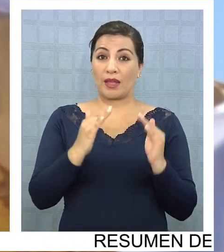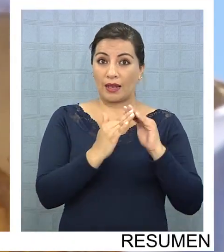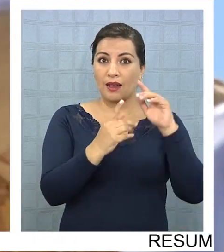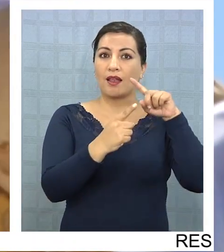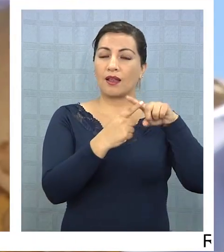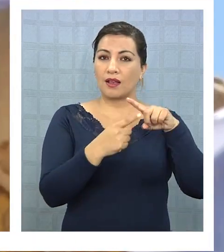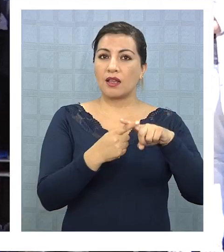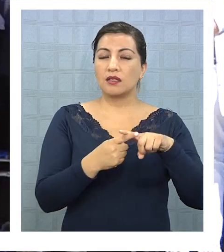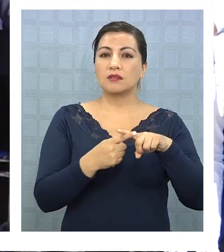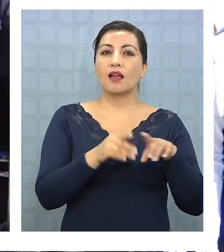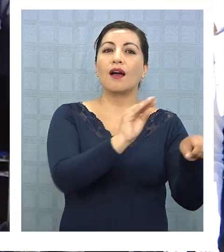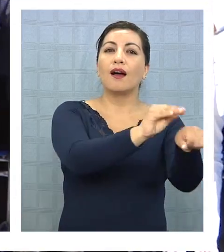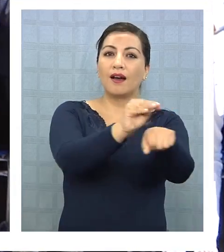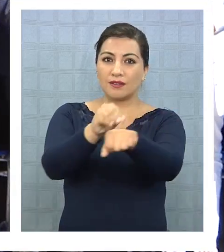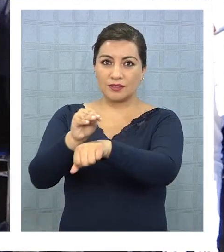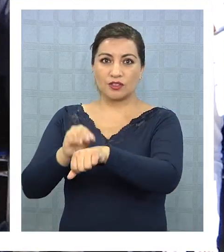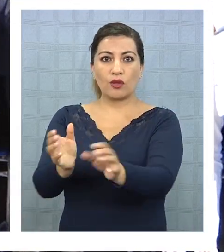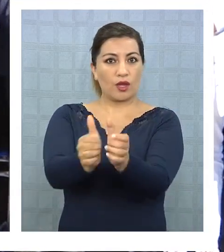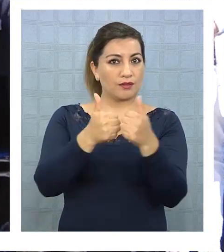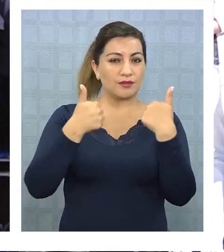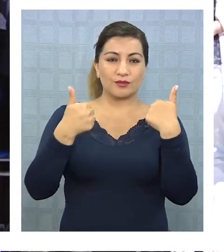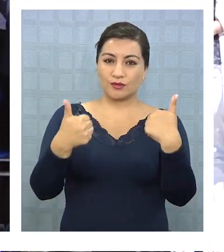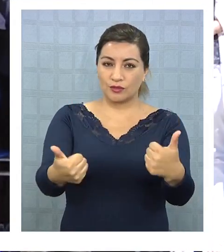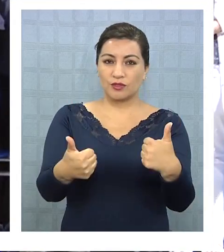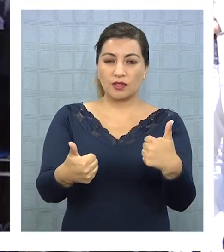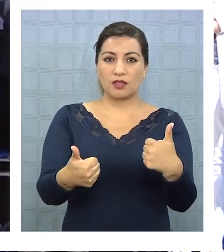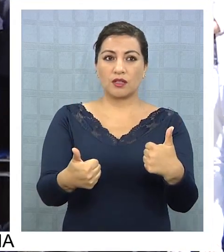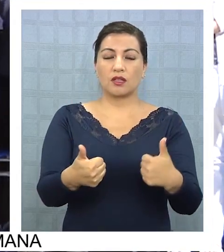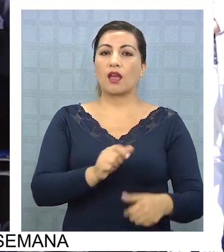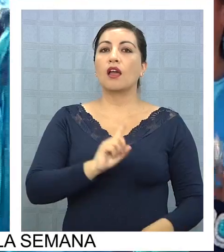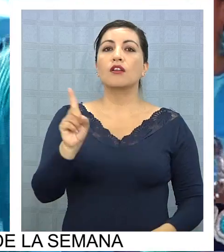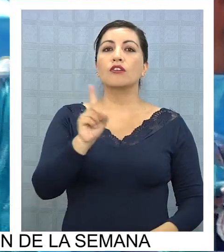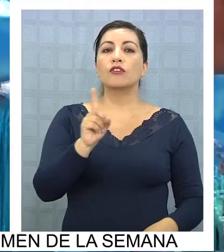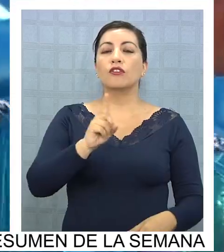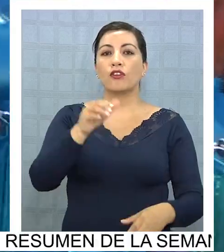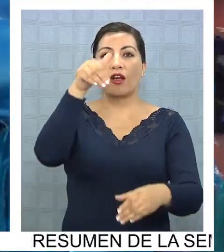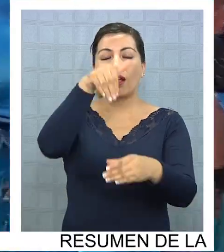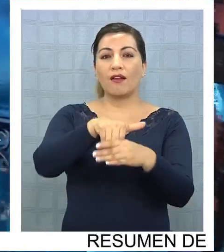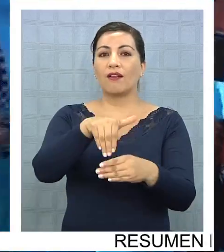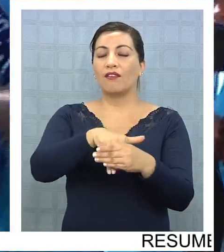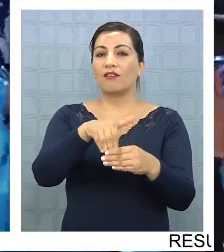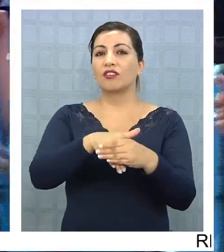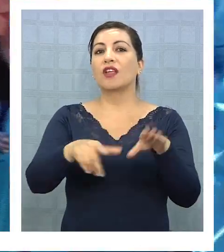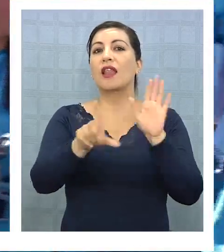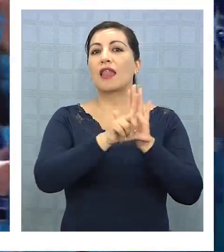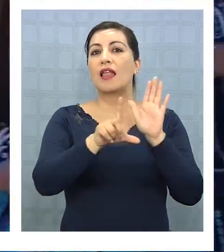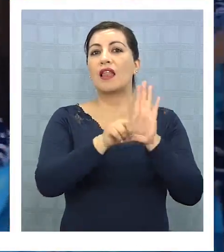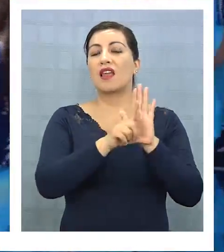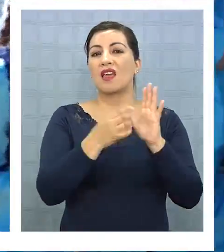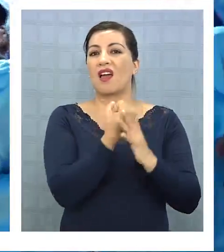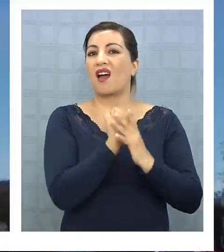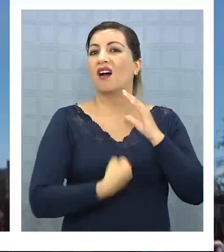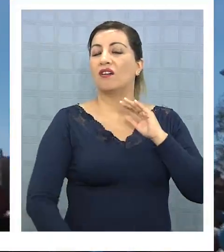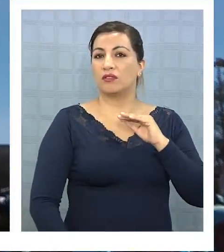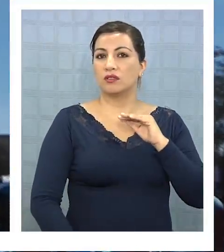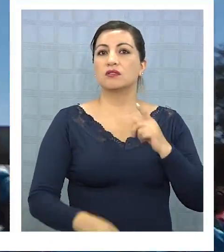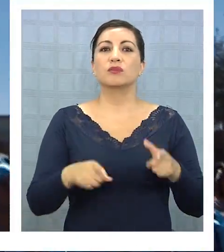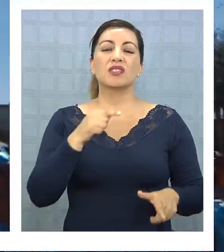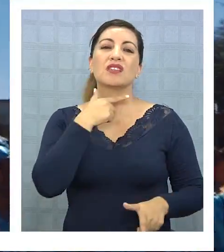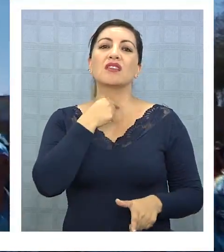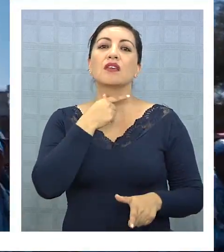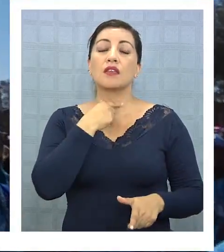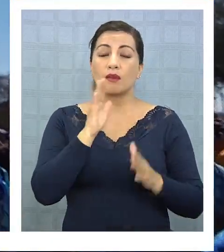hizo un llamado abierto a las autoridades a no votar por la ley que despenaliza el aborto, pidiendo afinar los